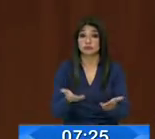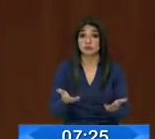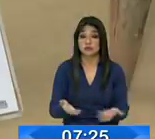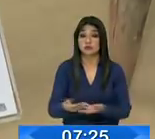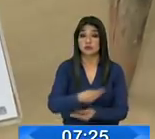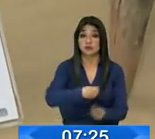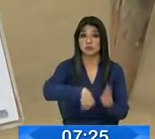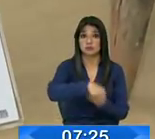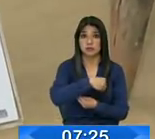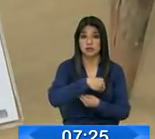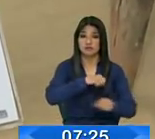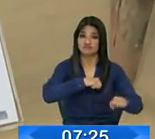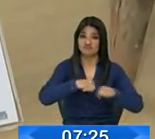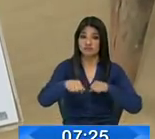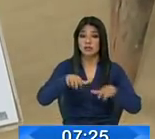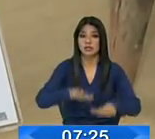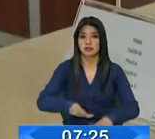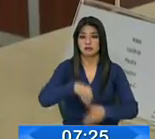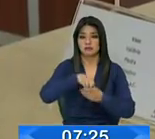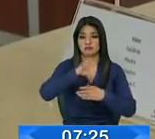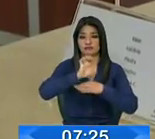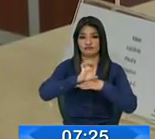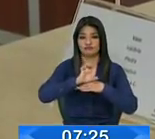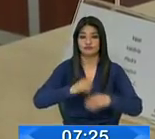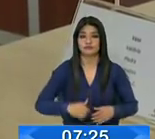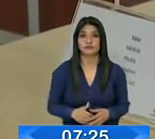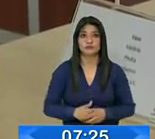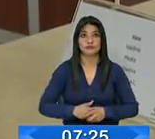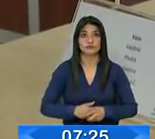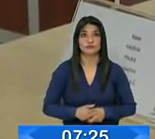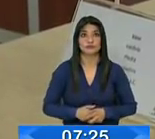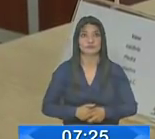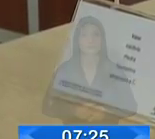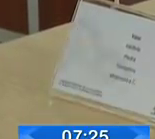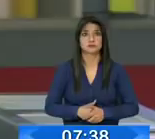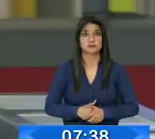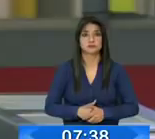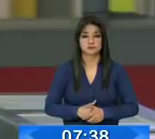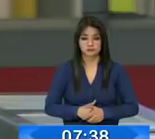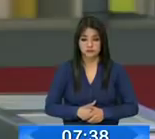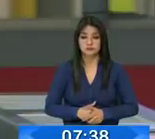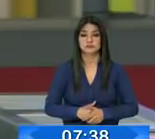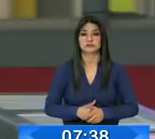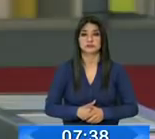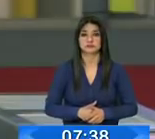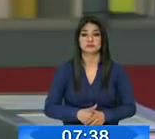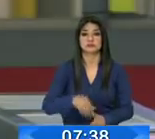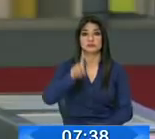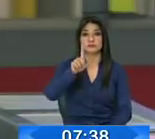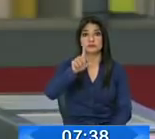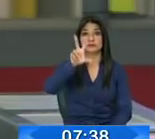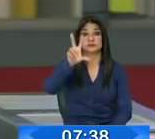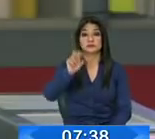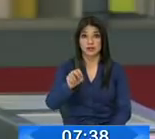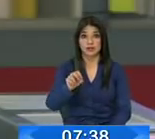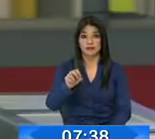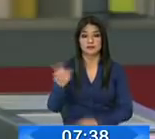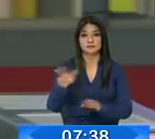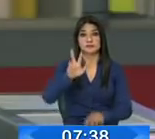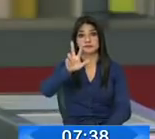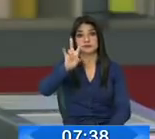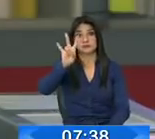recuperados en operativos nacionales. En Quito informó Andrea Orbe. 130 de